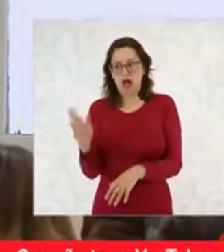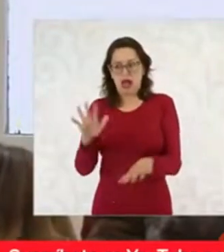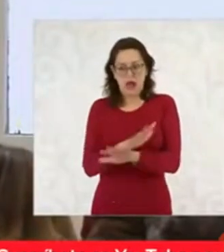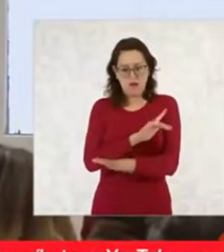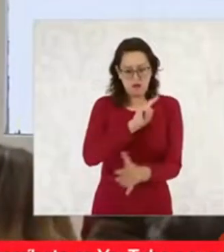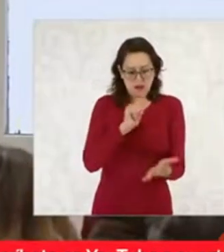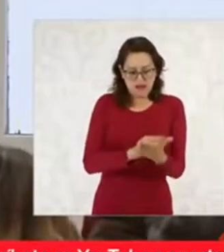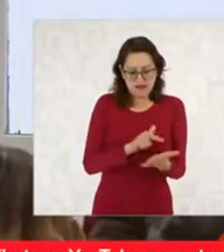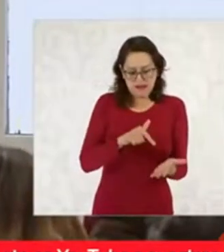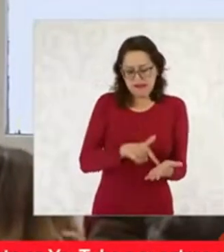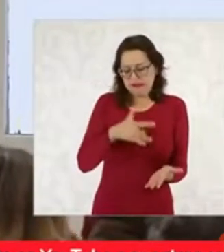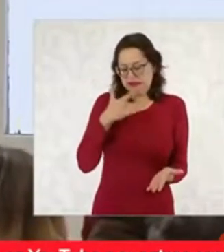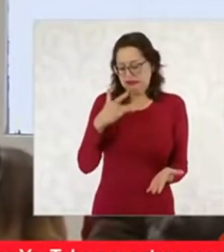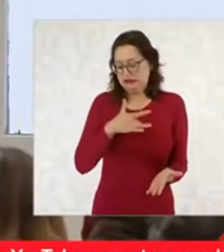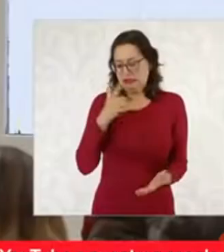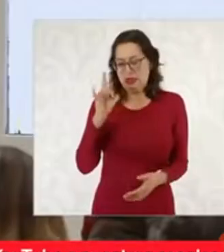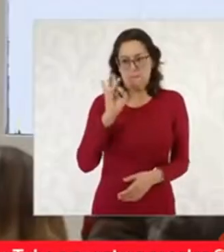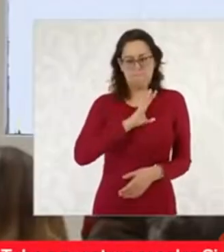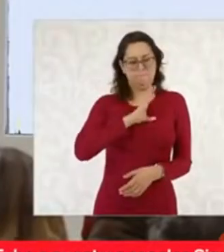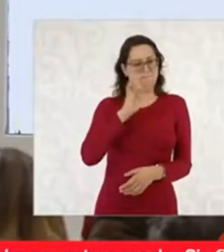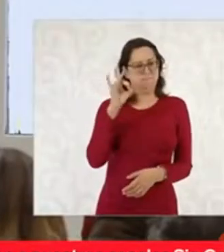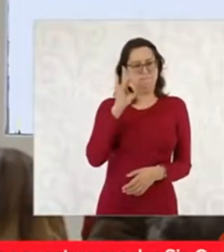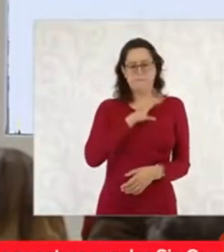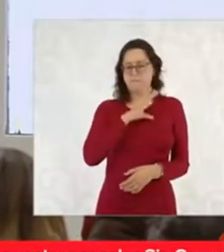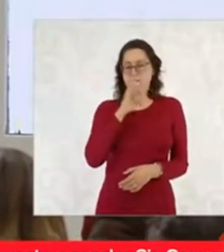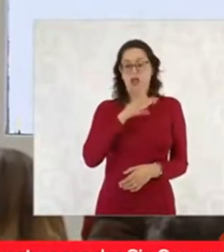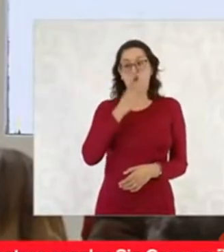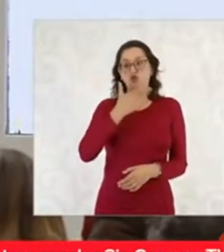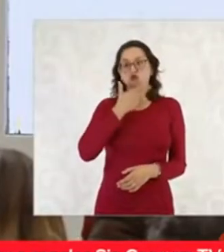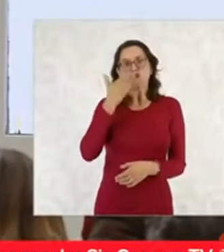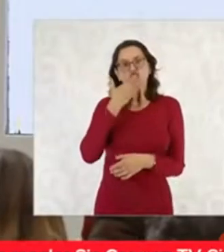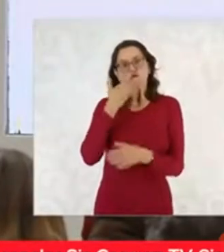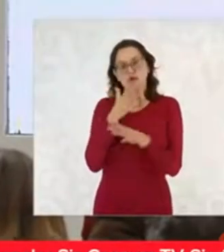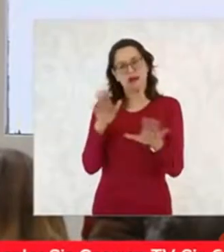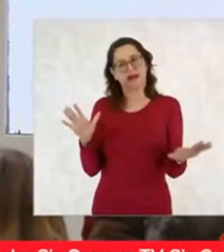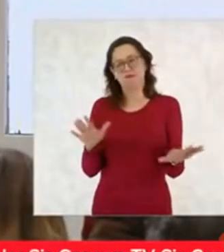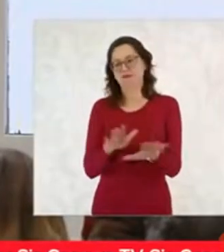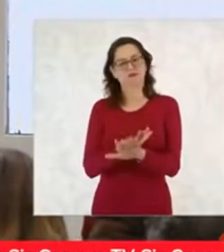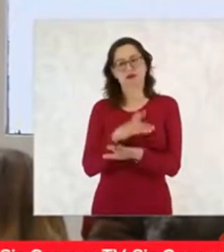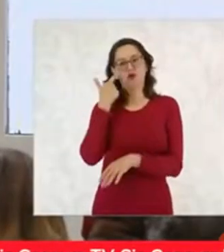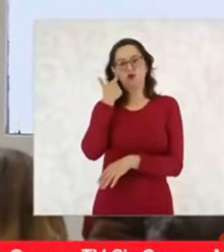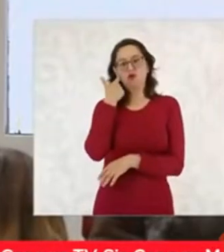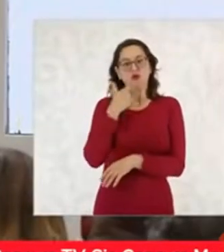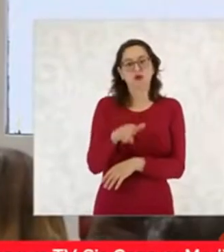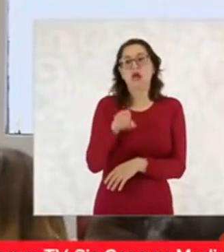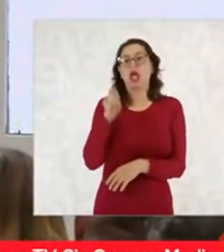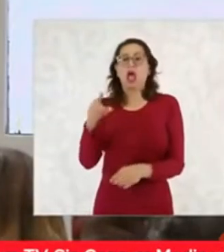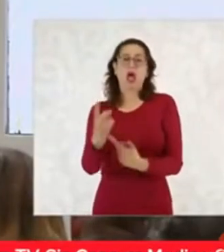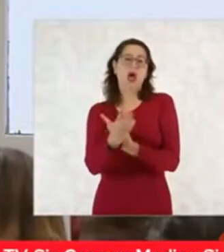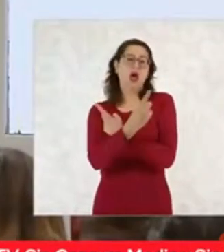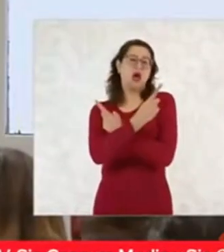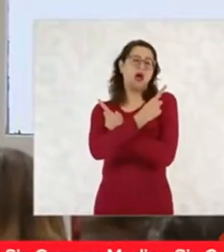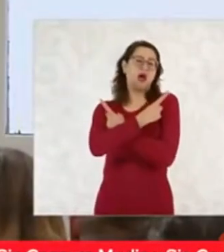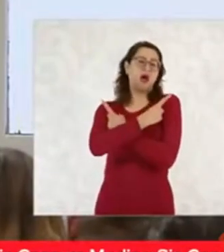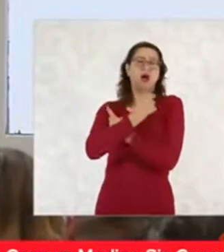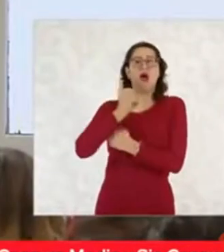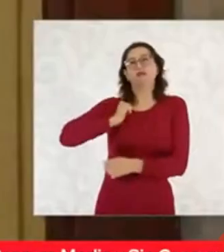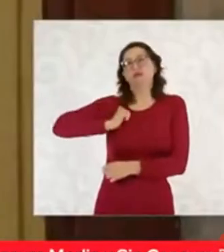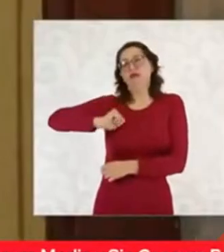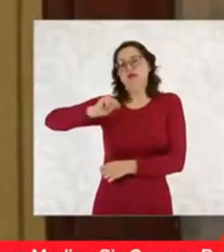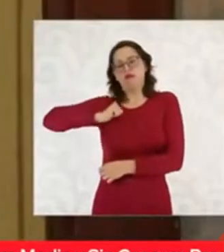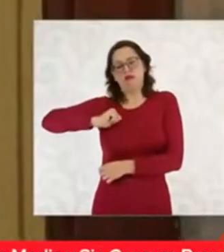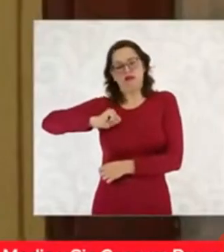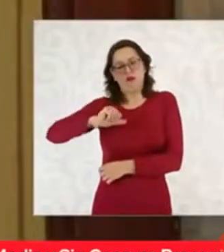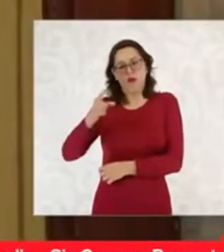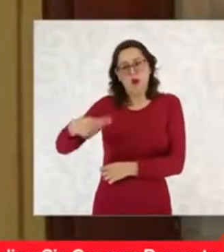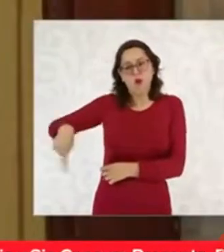una completa modificación en las costumbres. Un pudor malentendido y añejas preocupaciones privan a la mujer